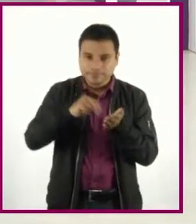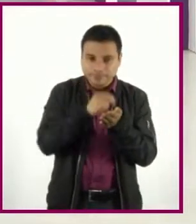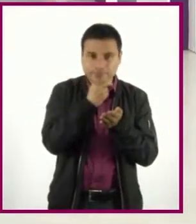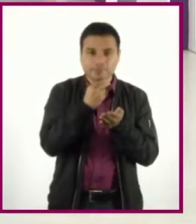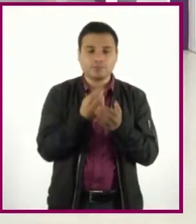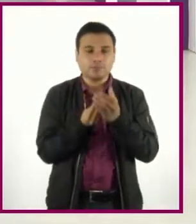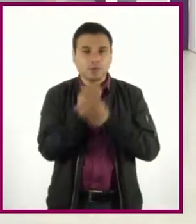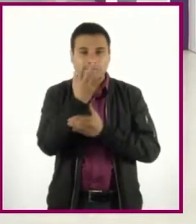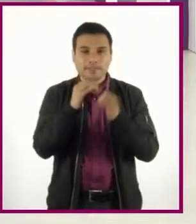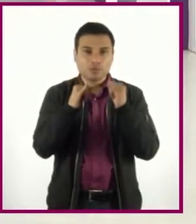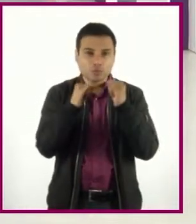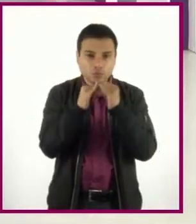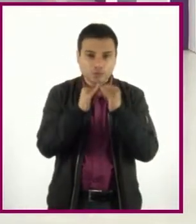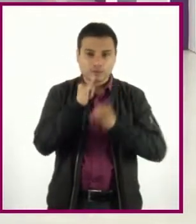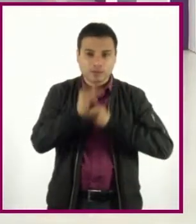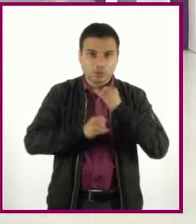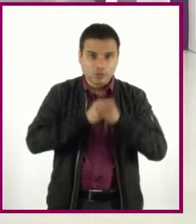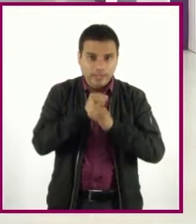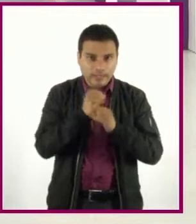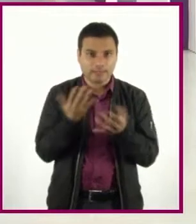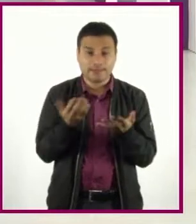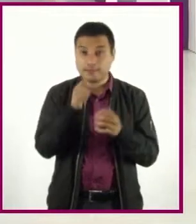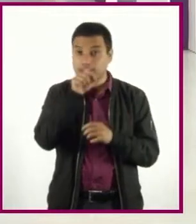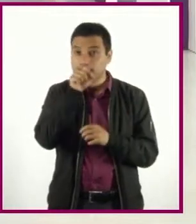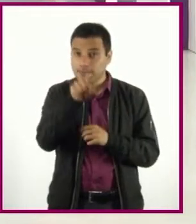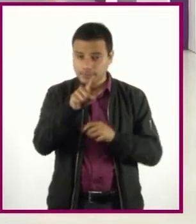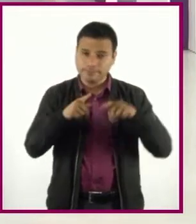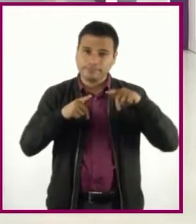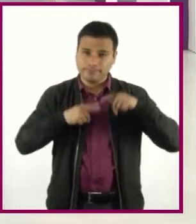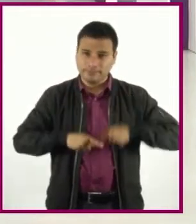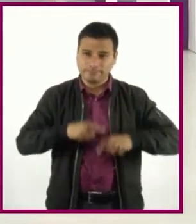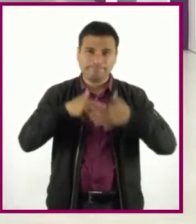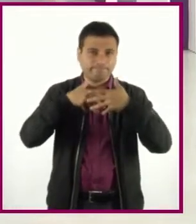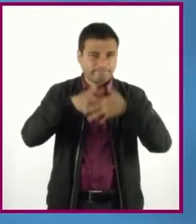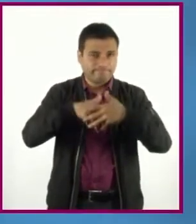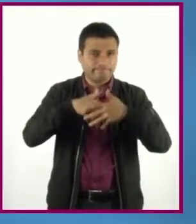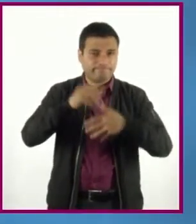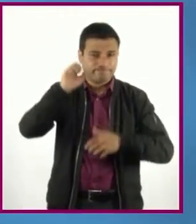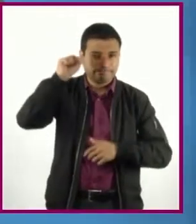de instituciones internacionales y las manifestaciones públicas.